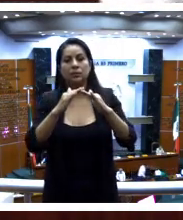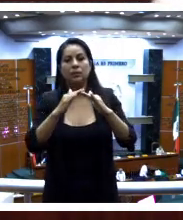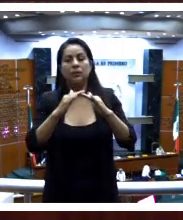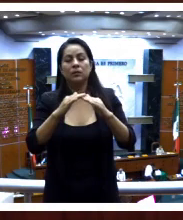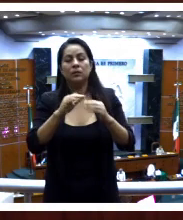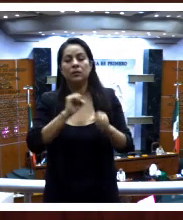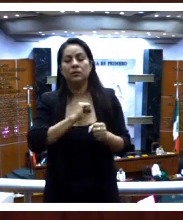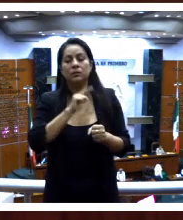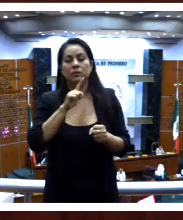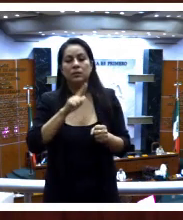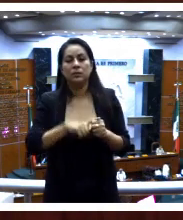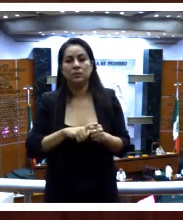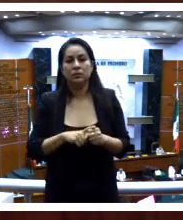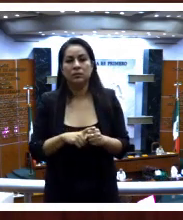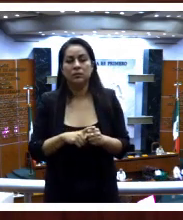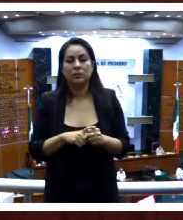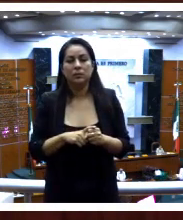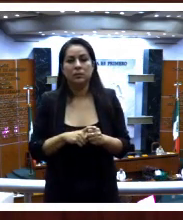especialmente